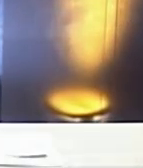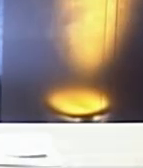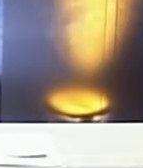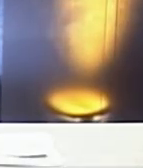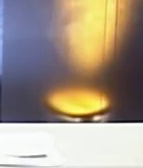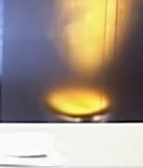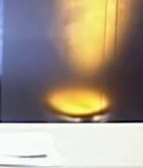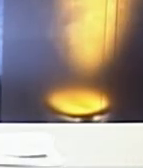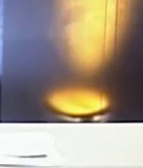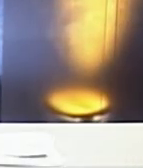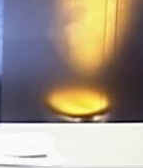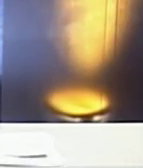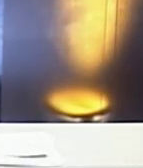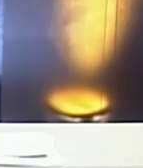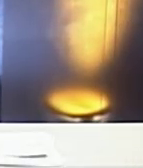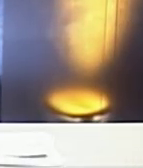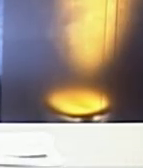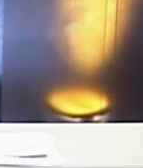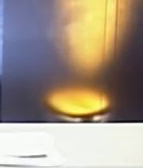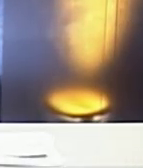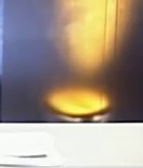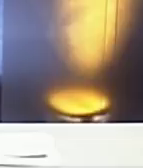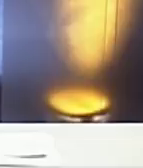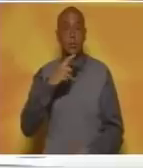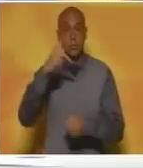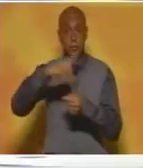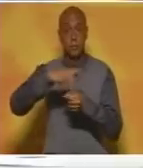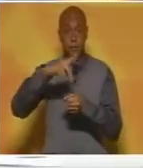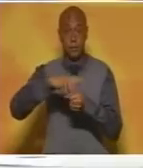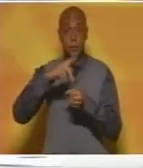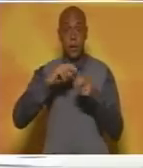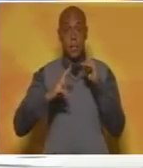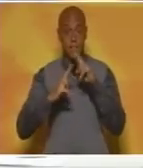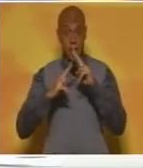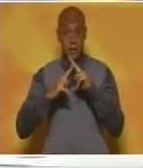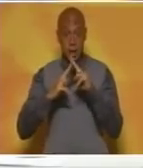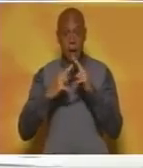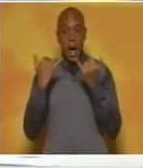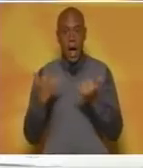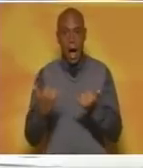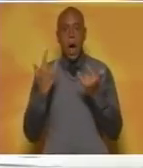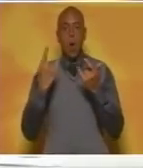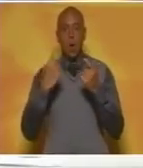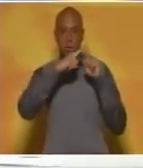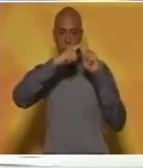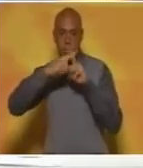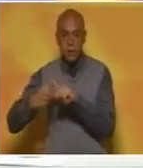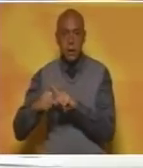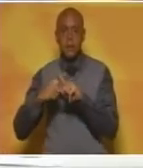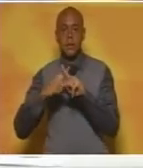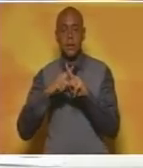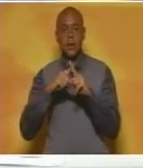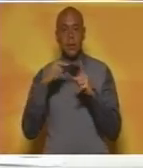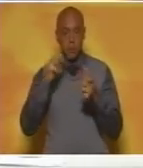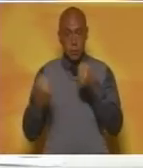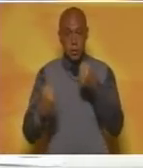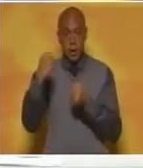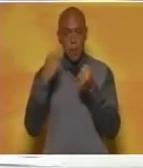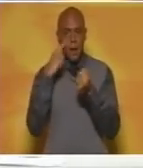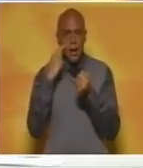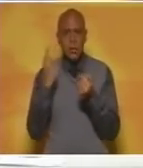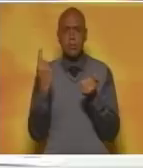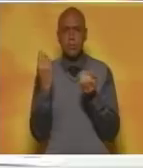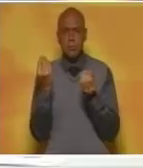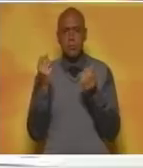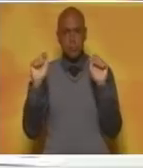Amigos, continuamos con las informaciones. El Gabinete de Combustible en el estado Táchira iniciará un nuevo censo vehicular para sincerar el consumo de gasolina